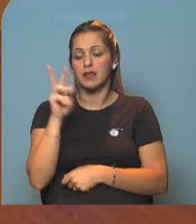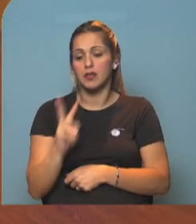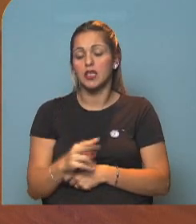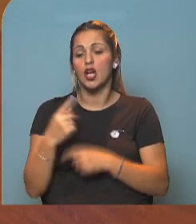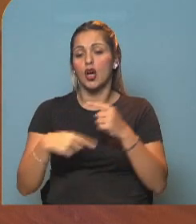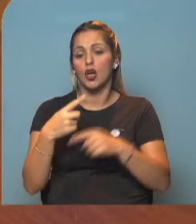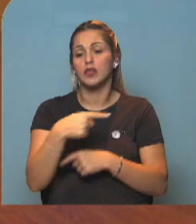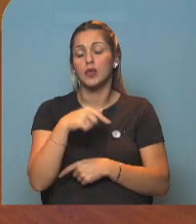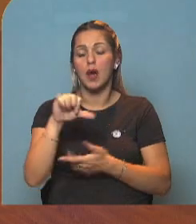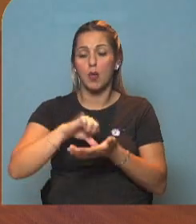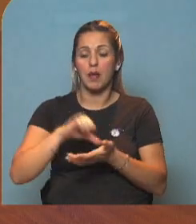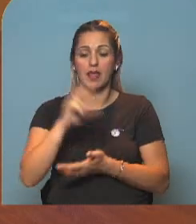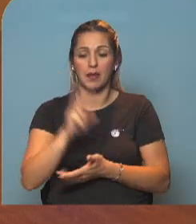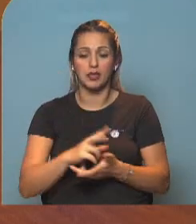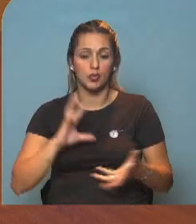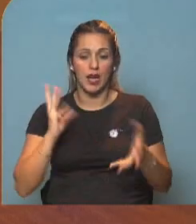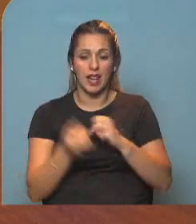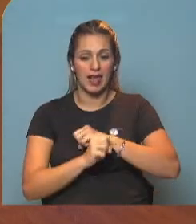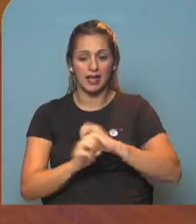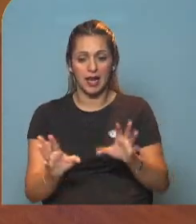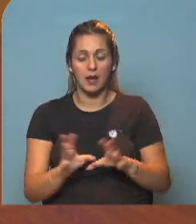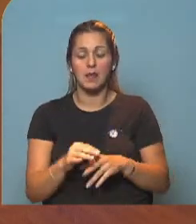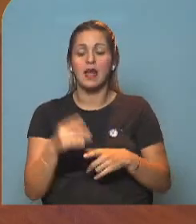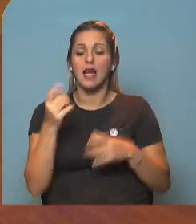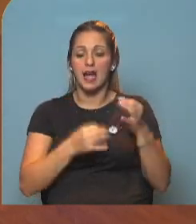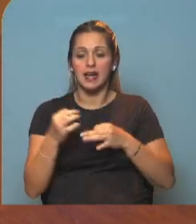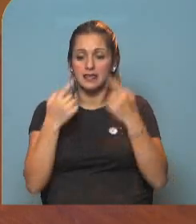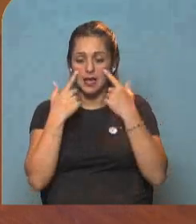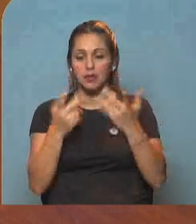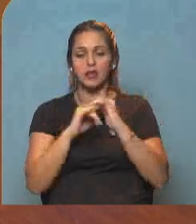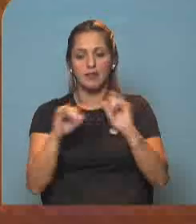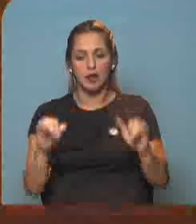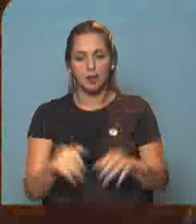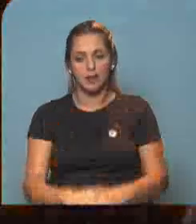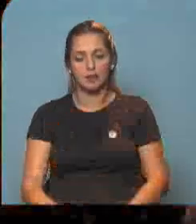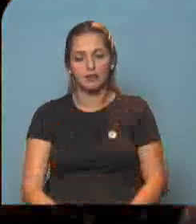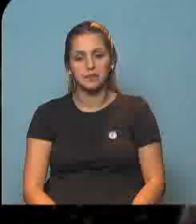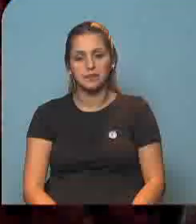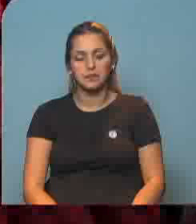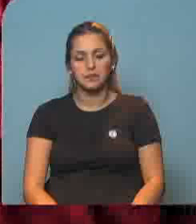de un país en crisis. Vemos un informe y lo analizamos con un invitado especial.